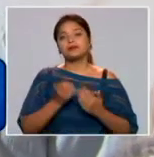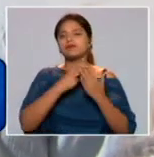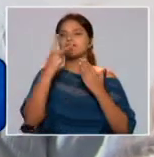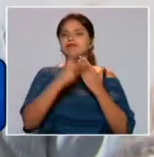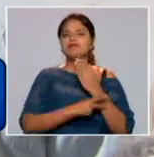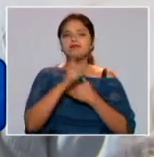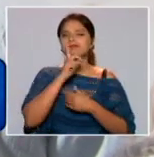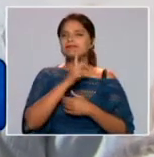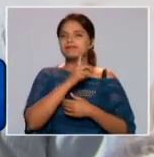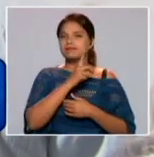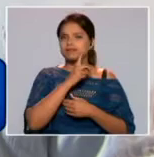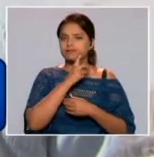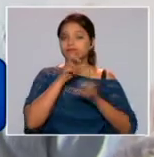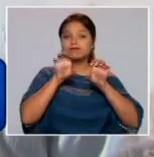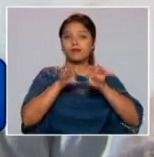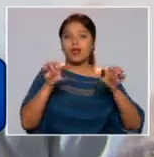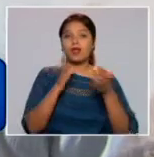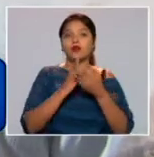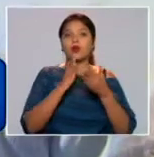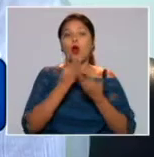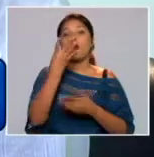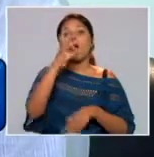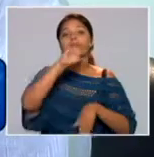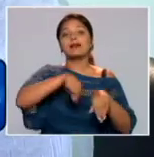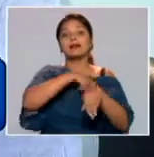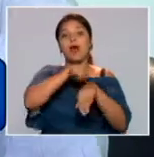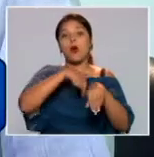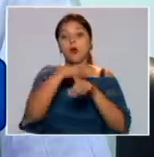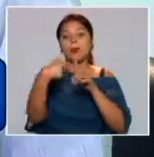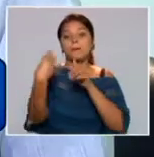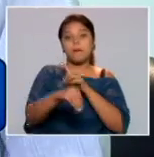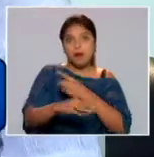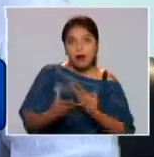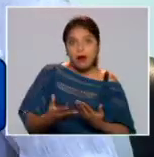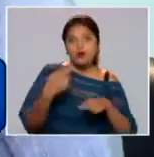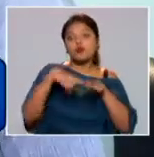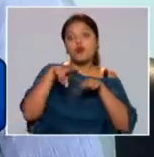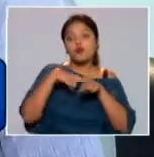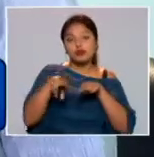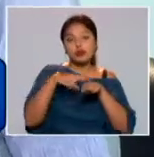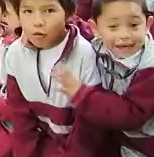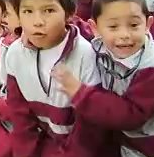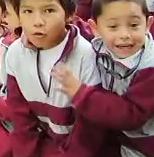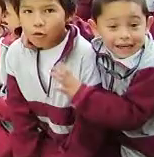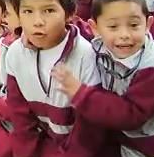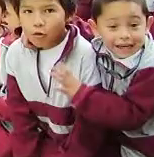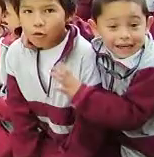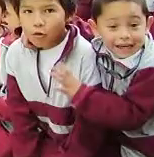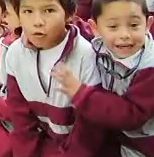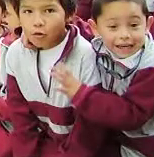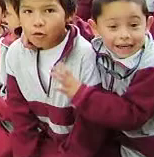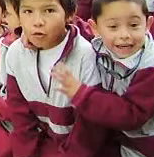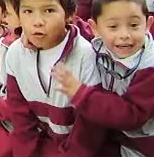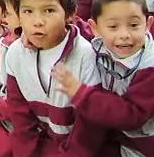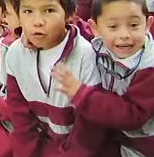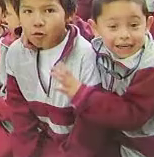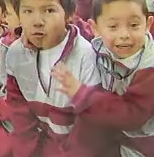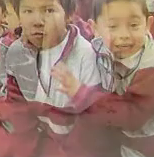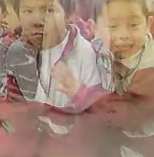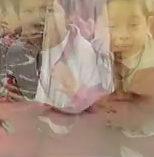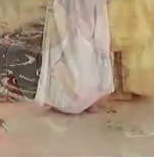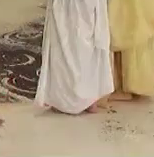programa jornada educativa 40 horas complementarias donde los niños van en su jornada a trabajar en